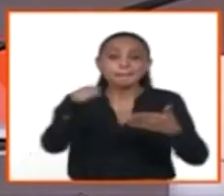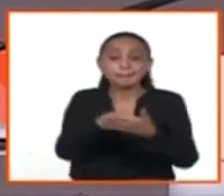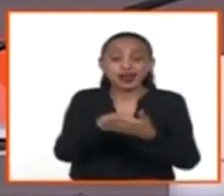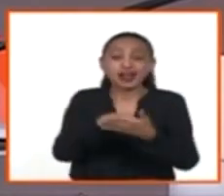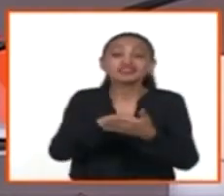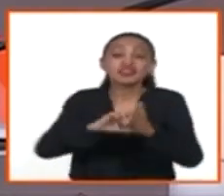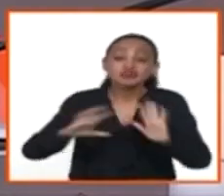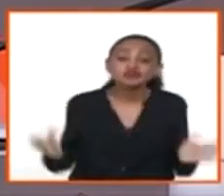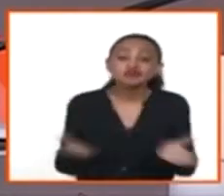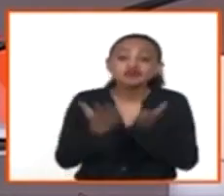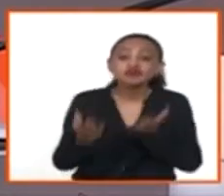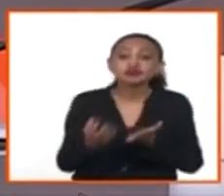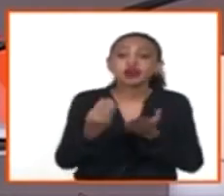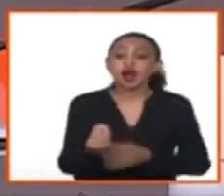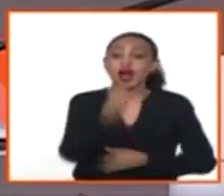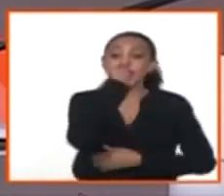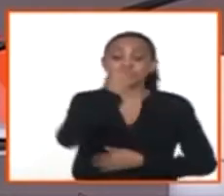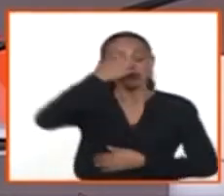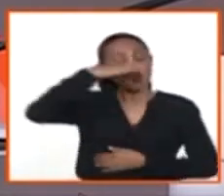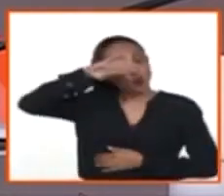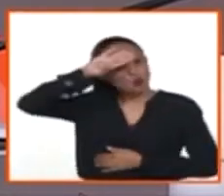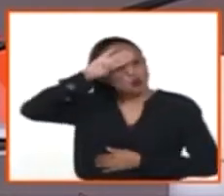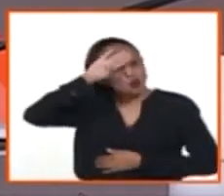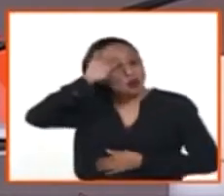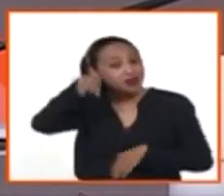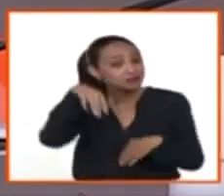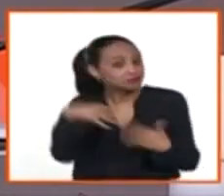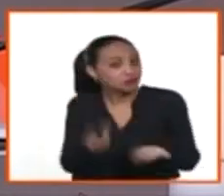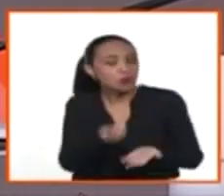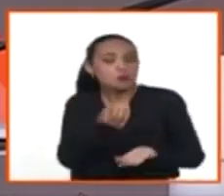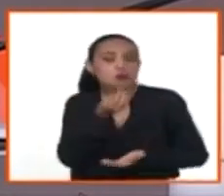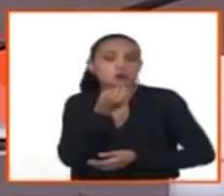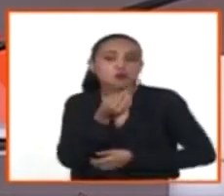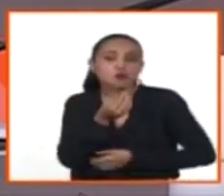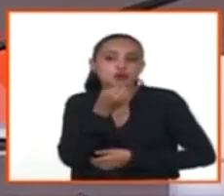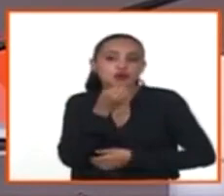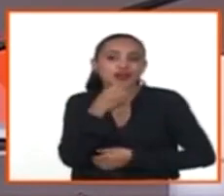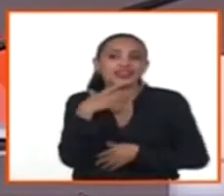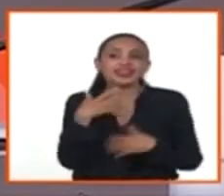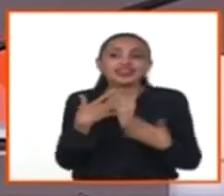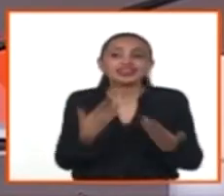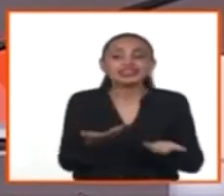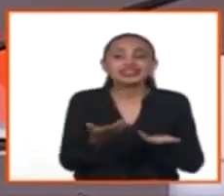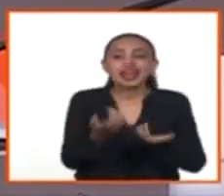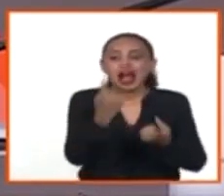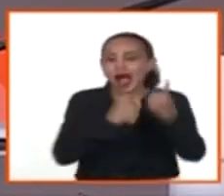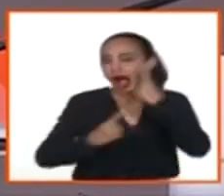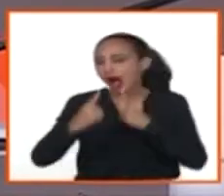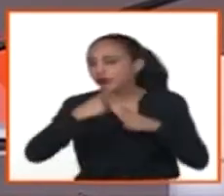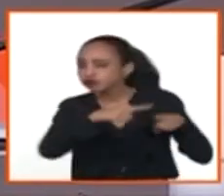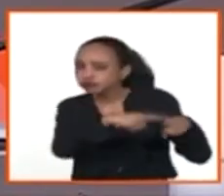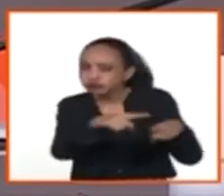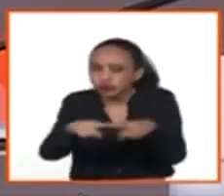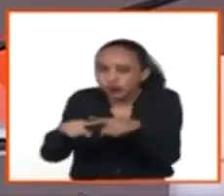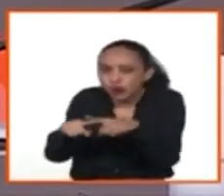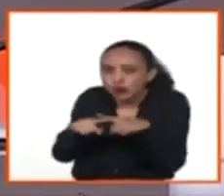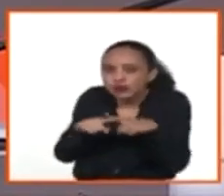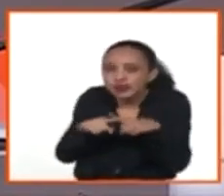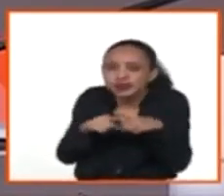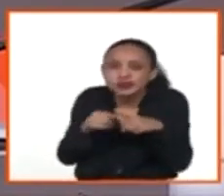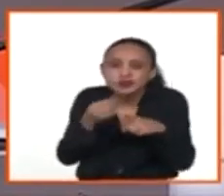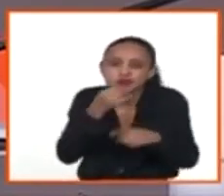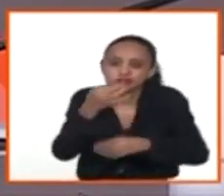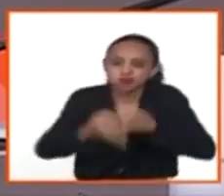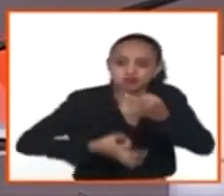Educación Nutricional en Cuba, que permite entender pues conceptos de manera muy clara de a qué